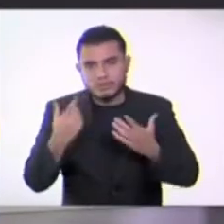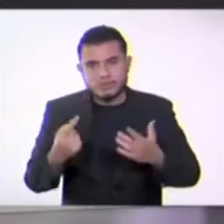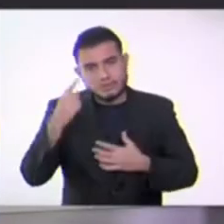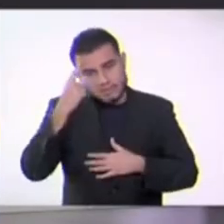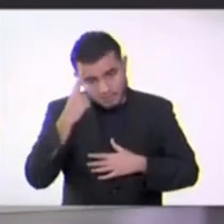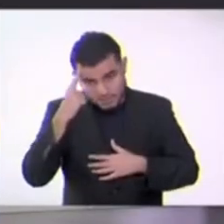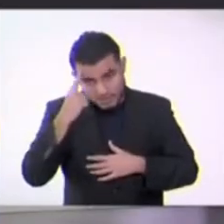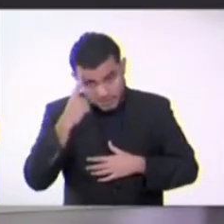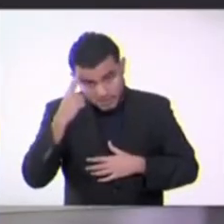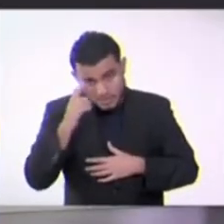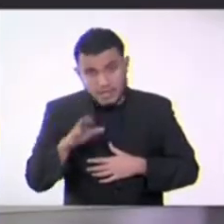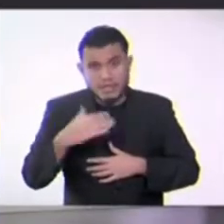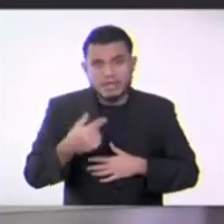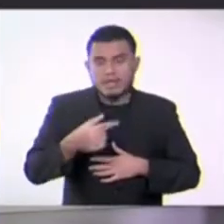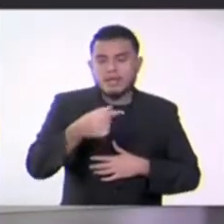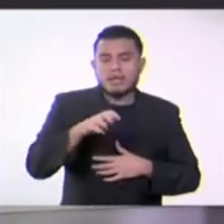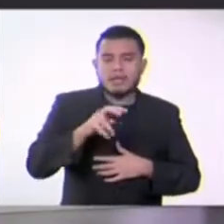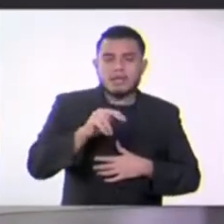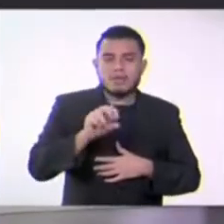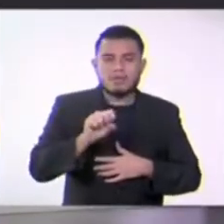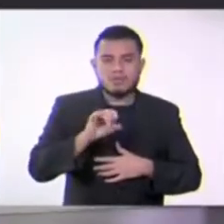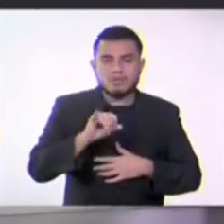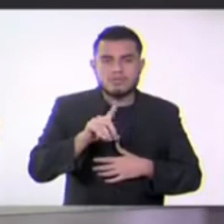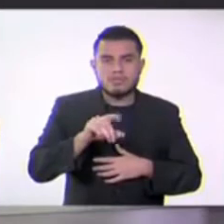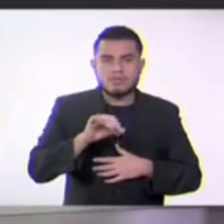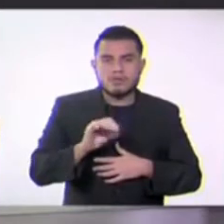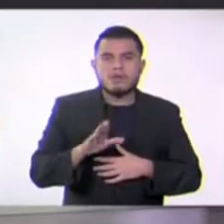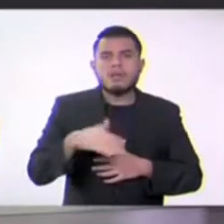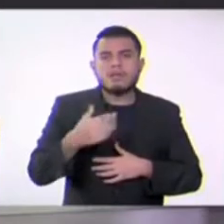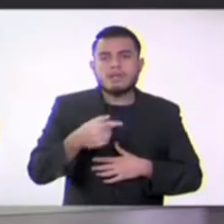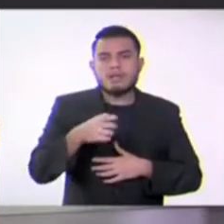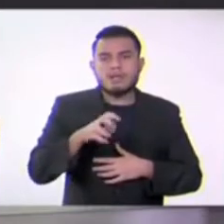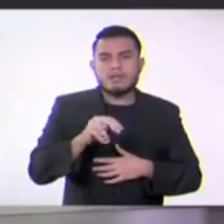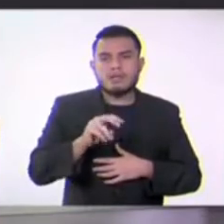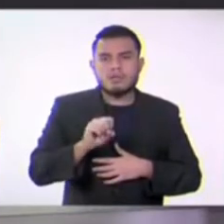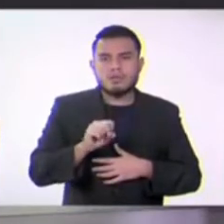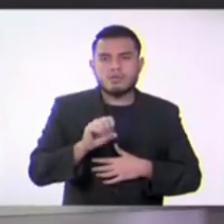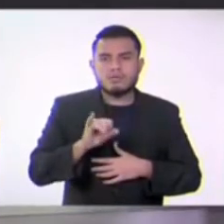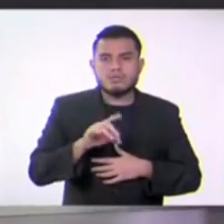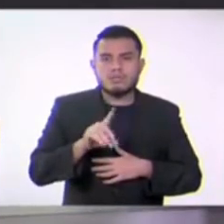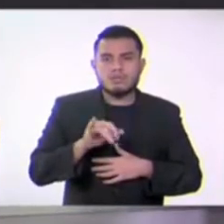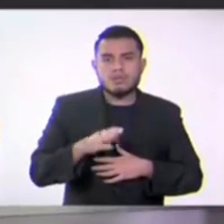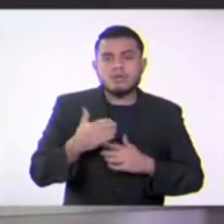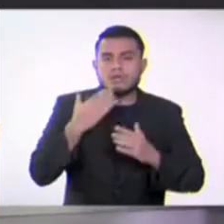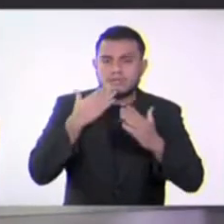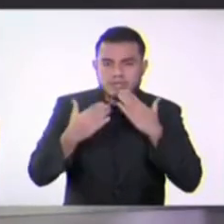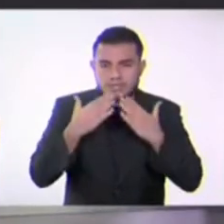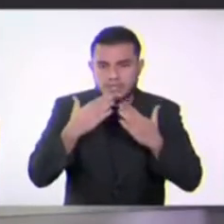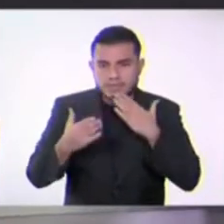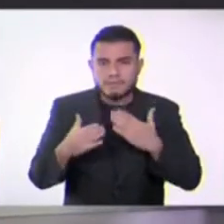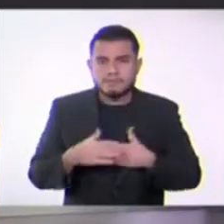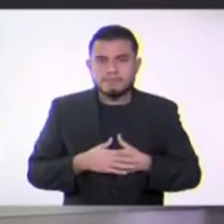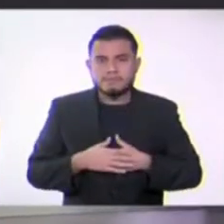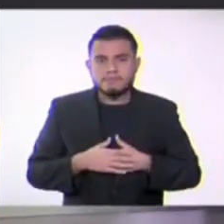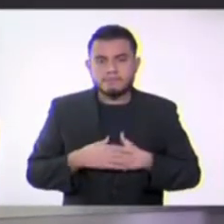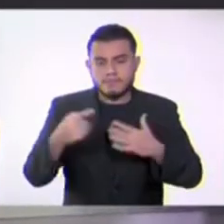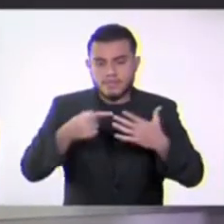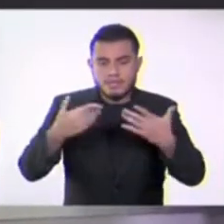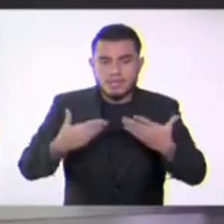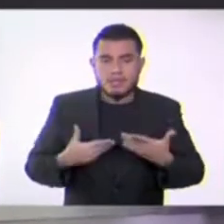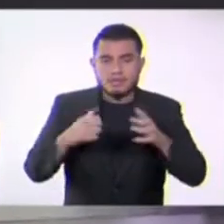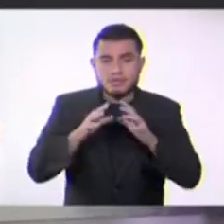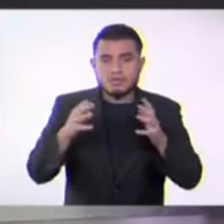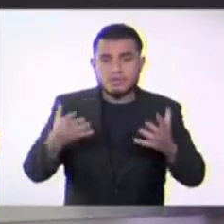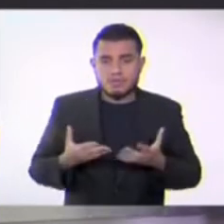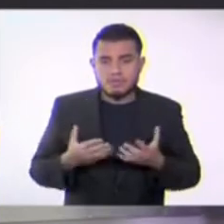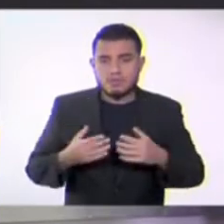¿Qué es el genocidio? Aquí tenemos este otro concepto, el genocidio, ¿verdad? El genocidio está explicado muchas veces en el derecho internacional